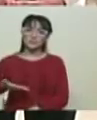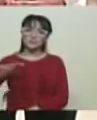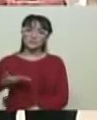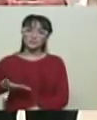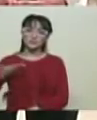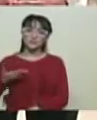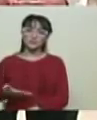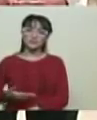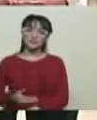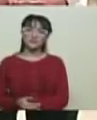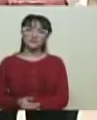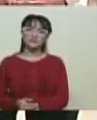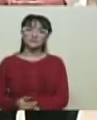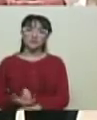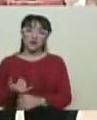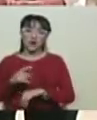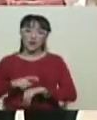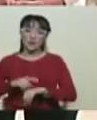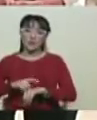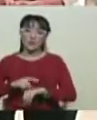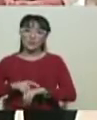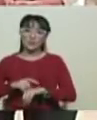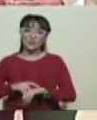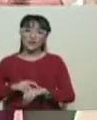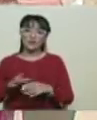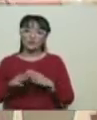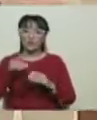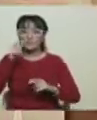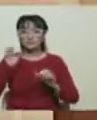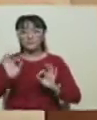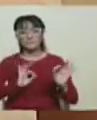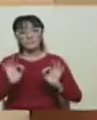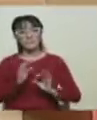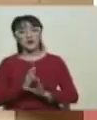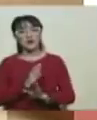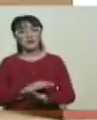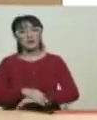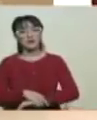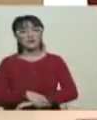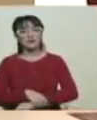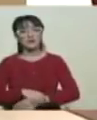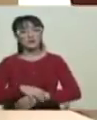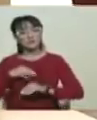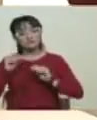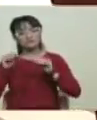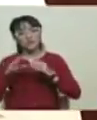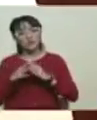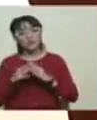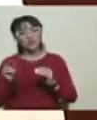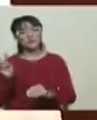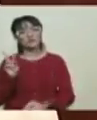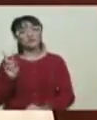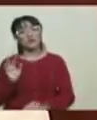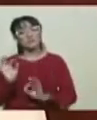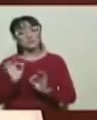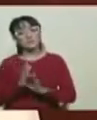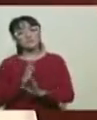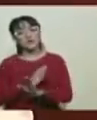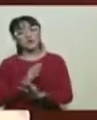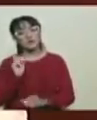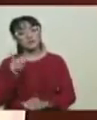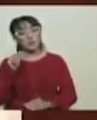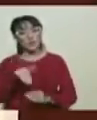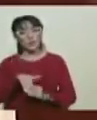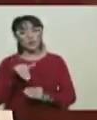que a esta hora todo el mundo se prepare. Yo llamo a toda Venezuela a prepararse para ir a votar por el candidato de